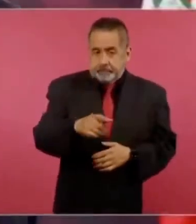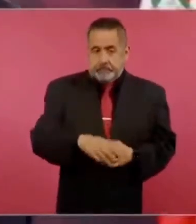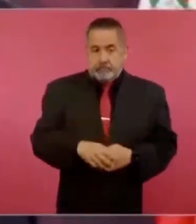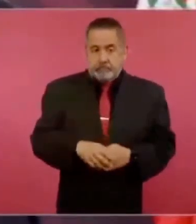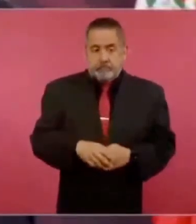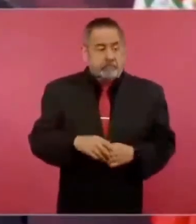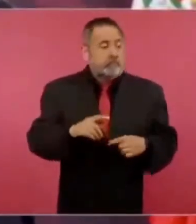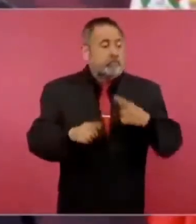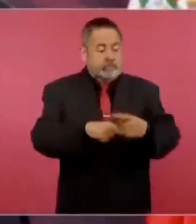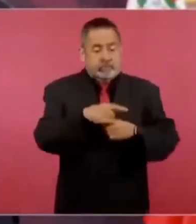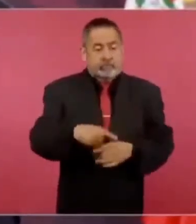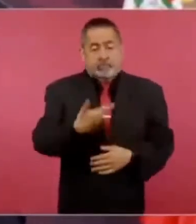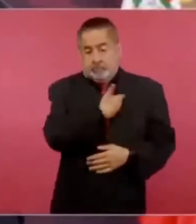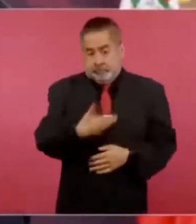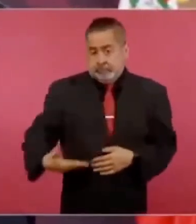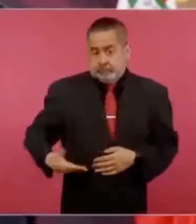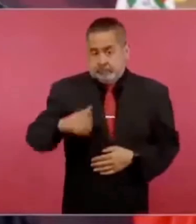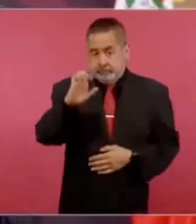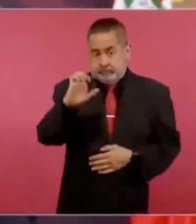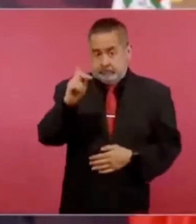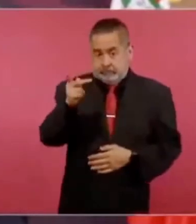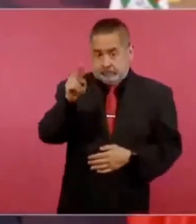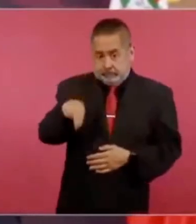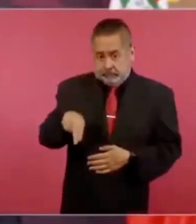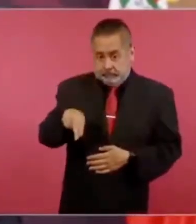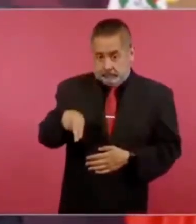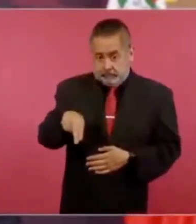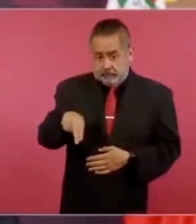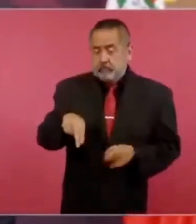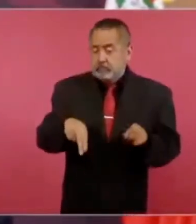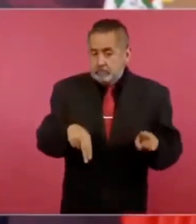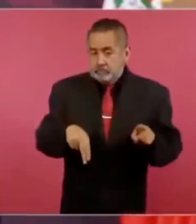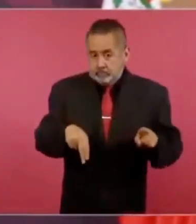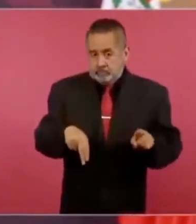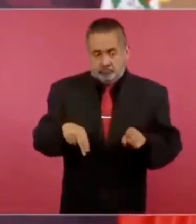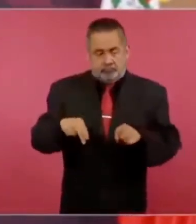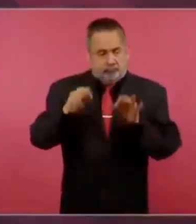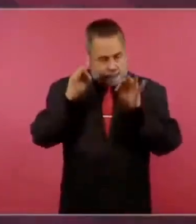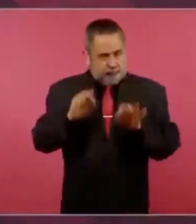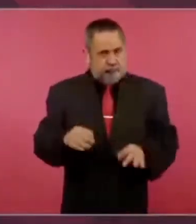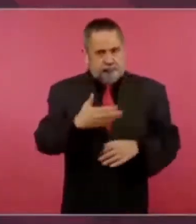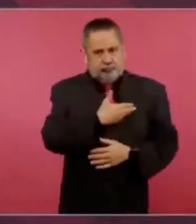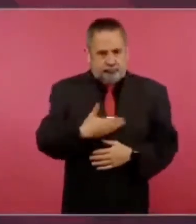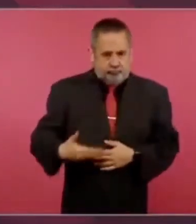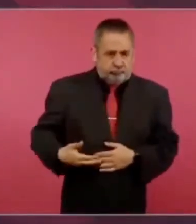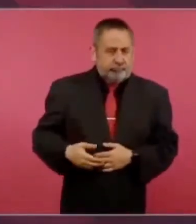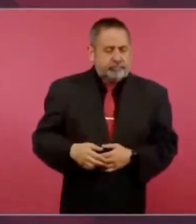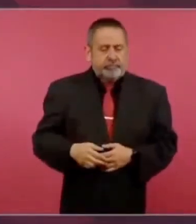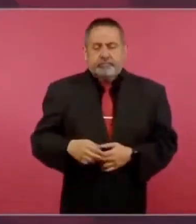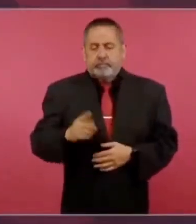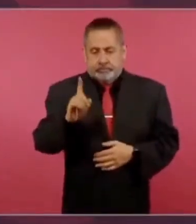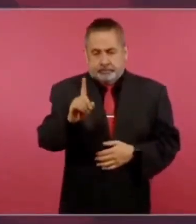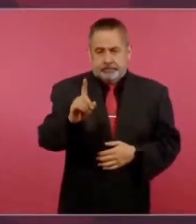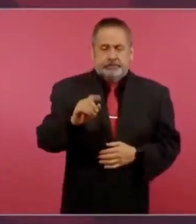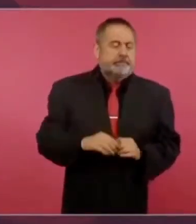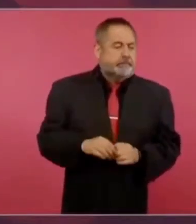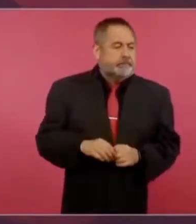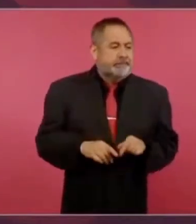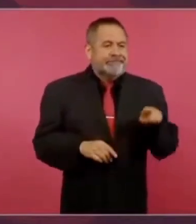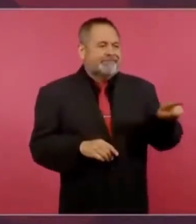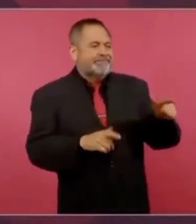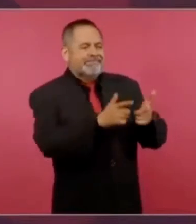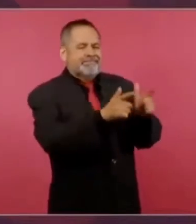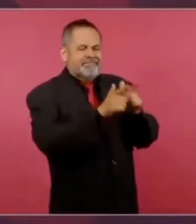cuando está de presidente el licenciado Peña, van a verlo los de la mafia del